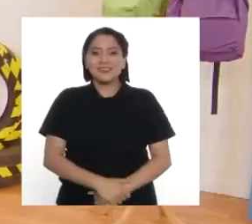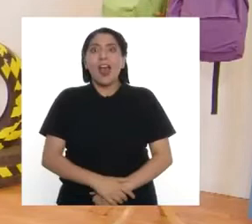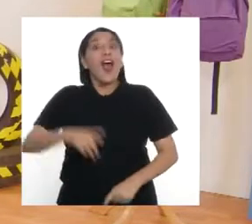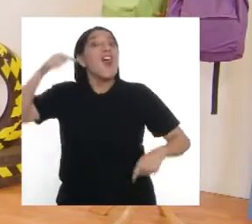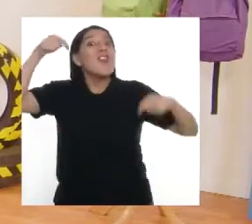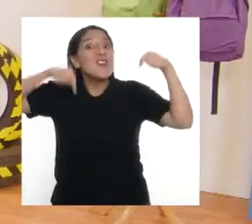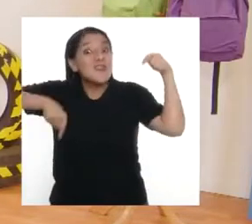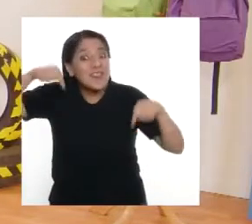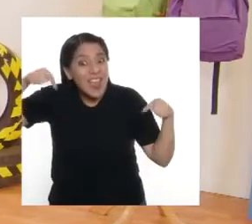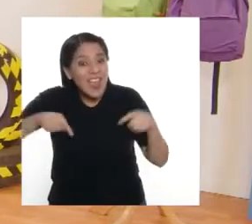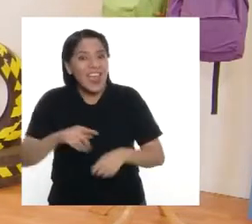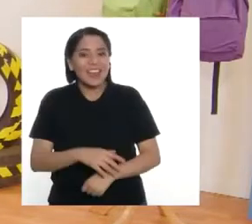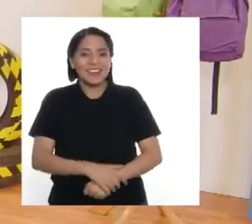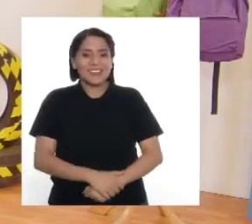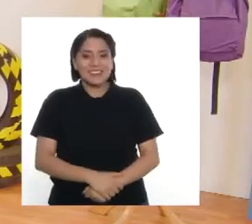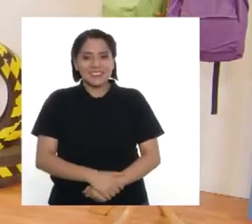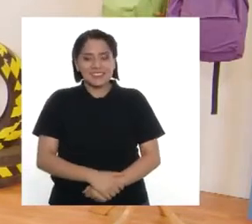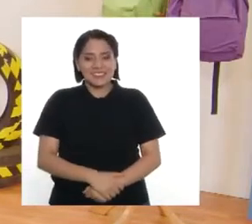Los pies.